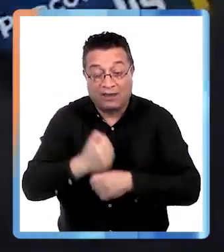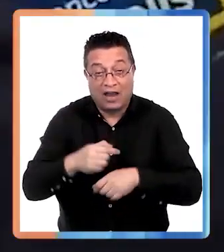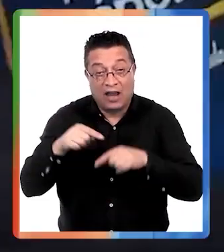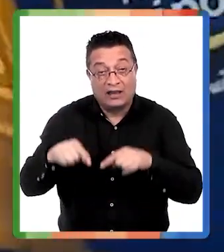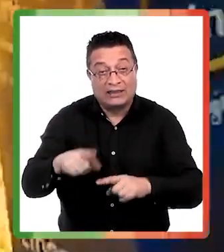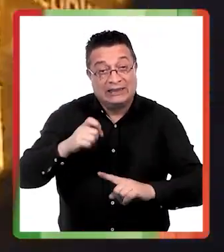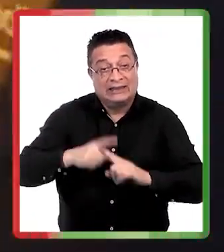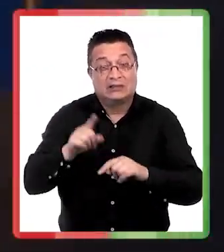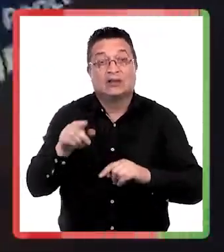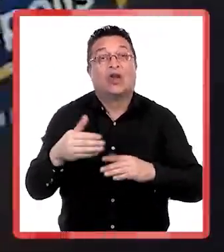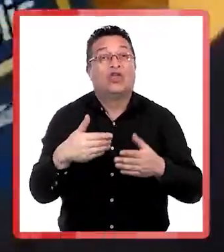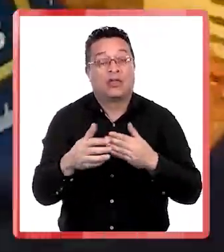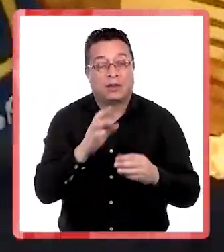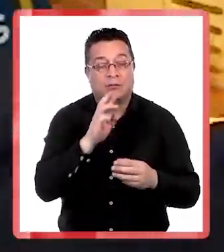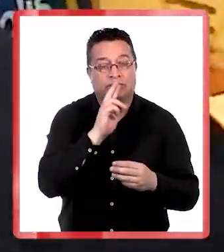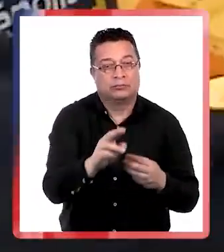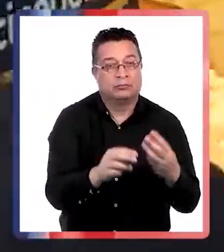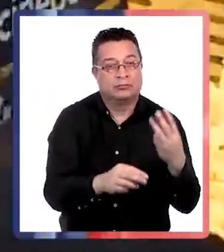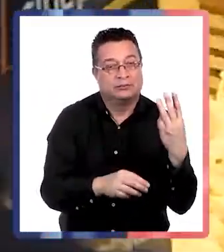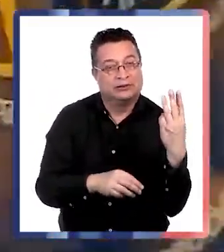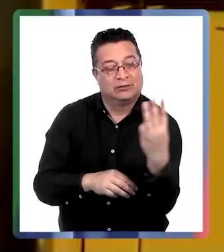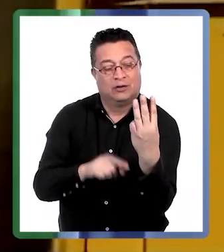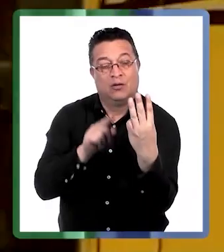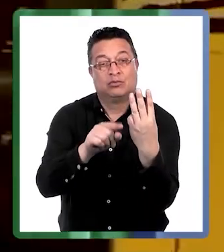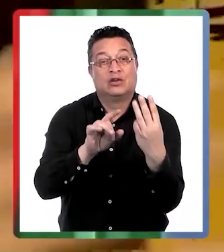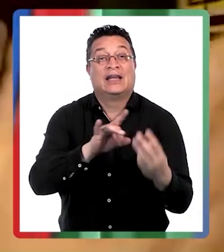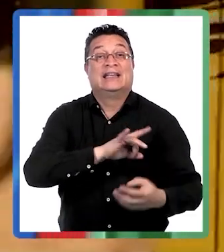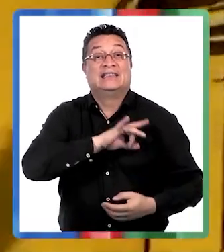a través del sitio web